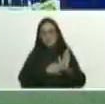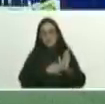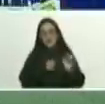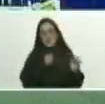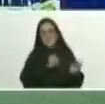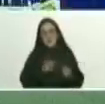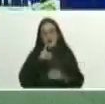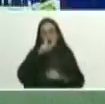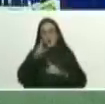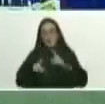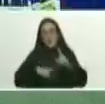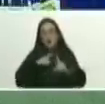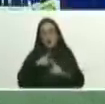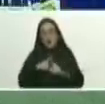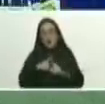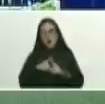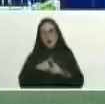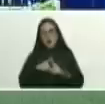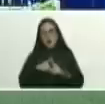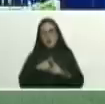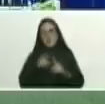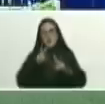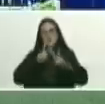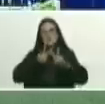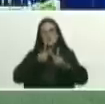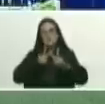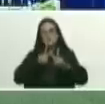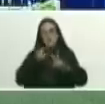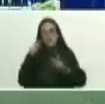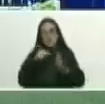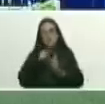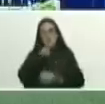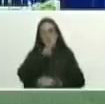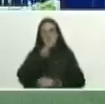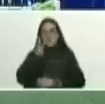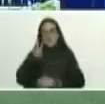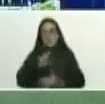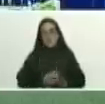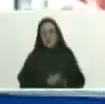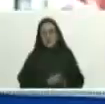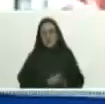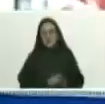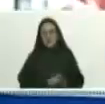plan anual para Hábitat y Vivienda 2023.